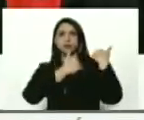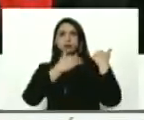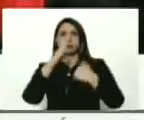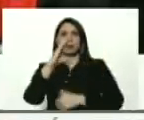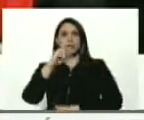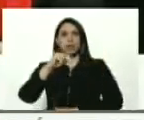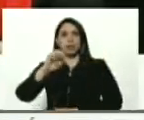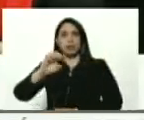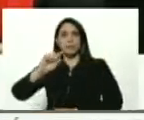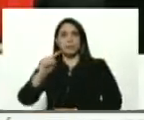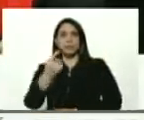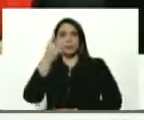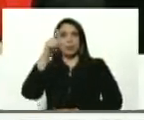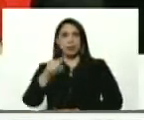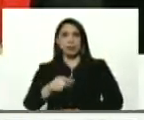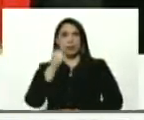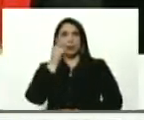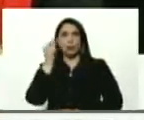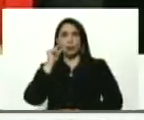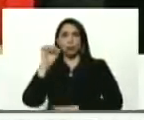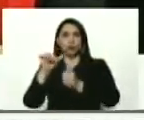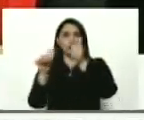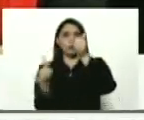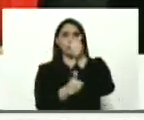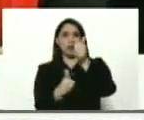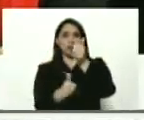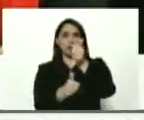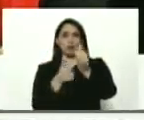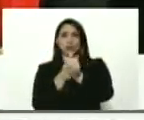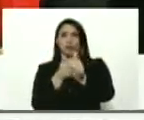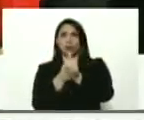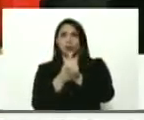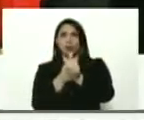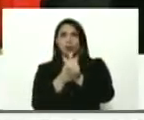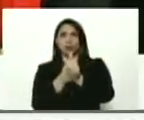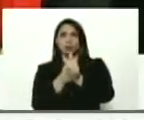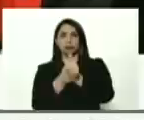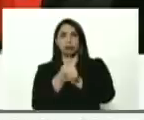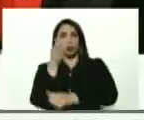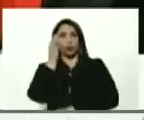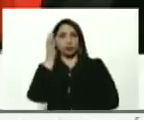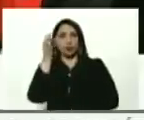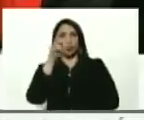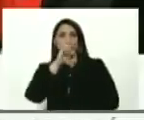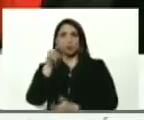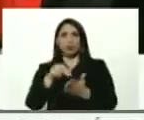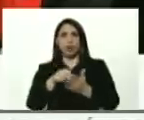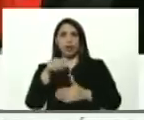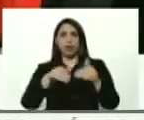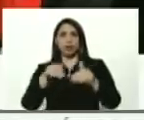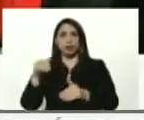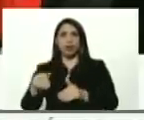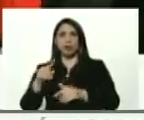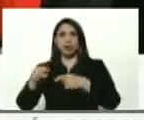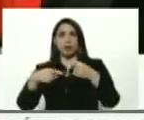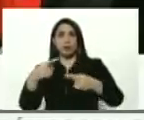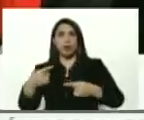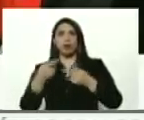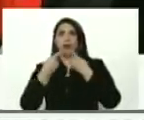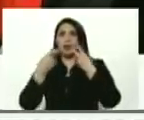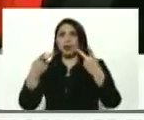además rectores y rectoras suplentes del Consejo Nacional Electoral luego de declararse la omisión de la Asamblea